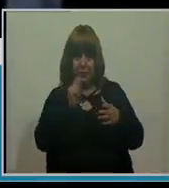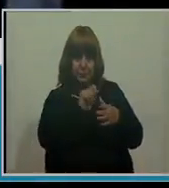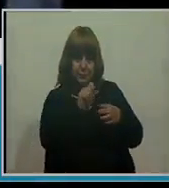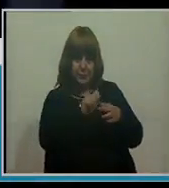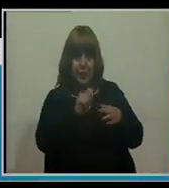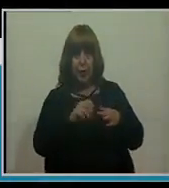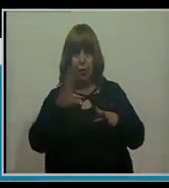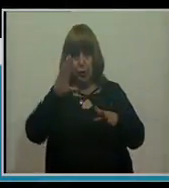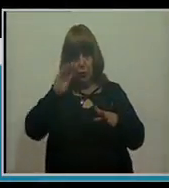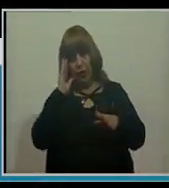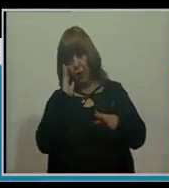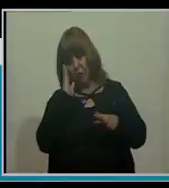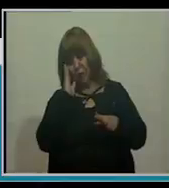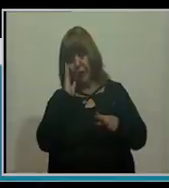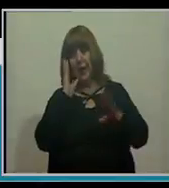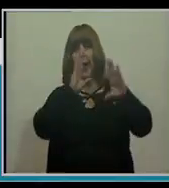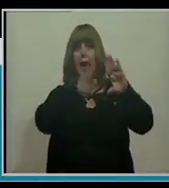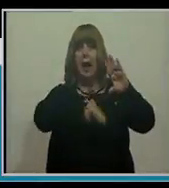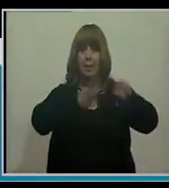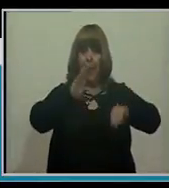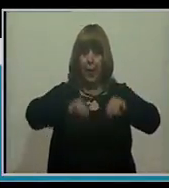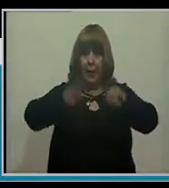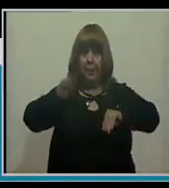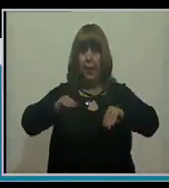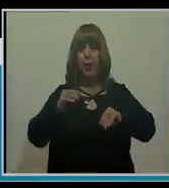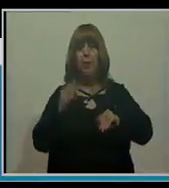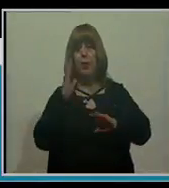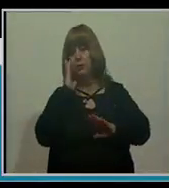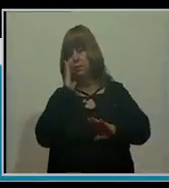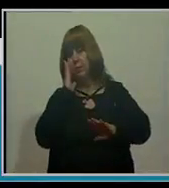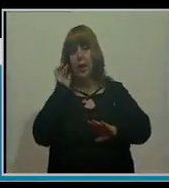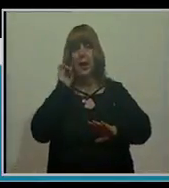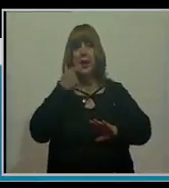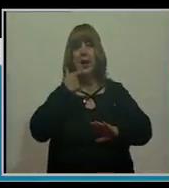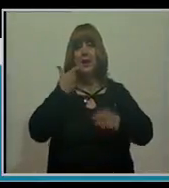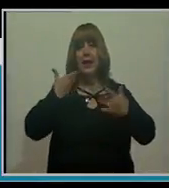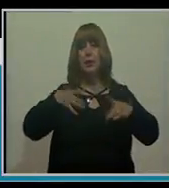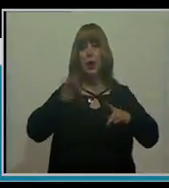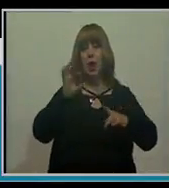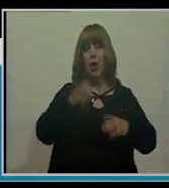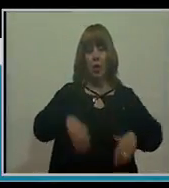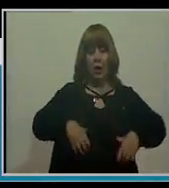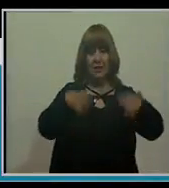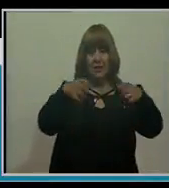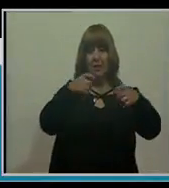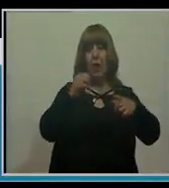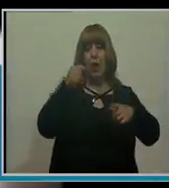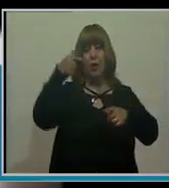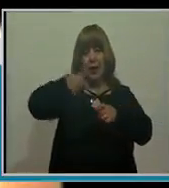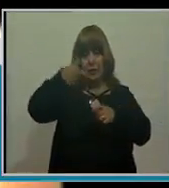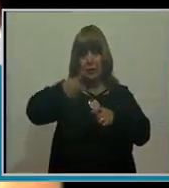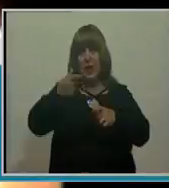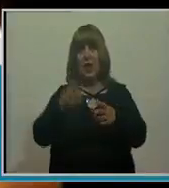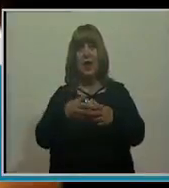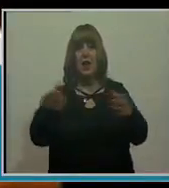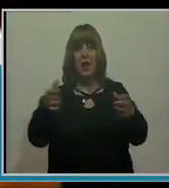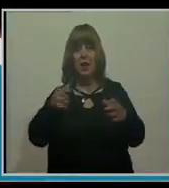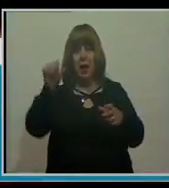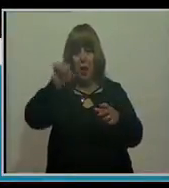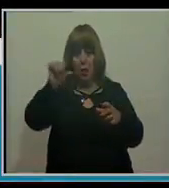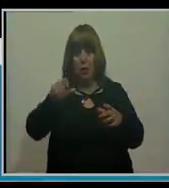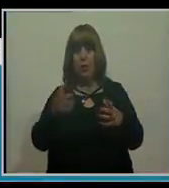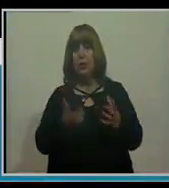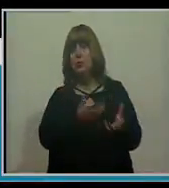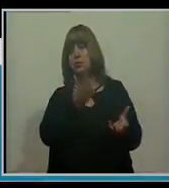dormir. El monóxido de carbono puede producirse cuando el gas natural o de garrafa, el querosén, la leña o el alcohol se quema